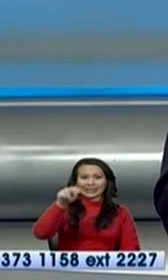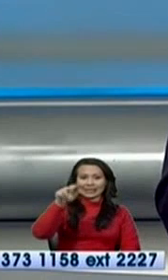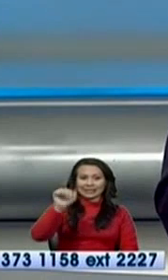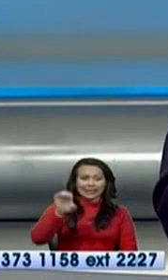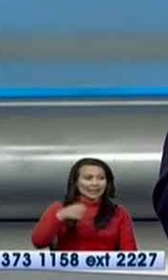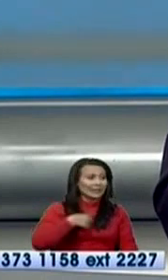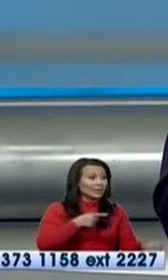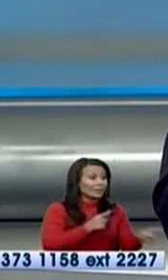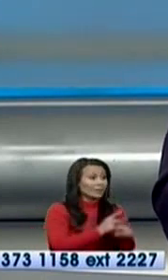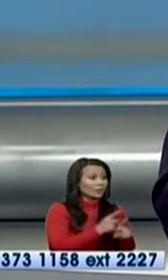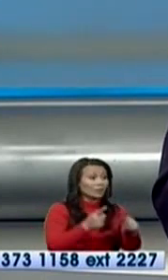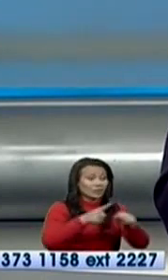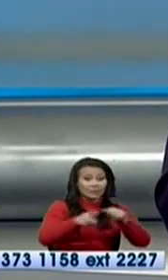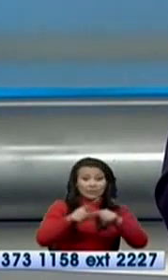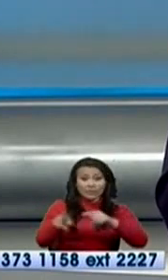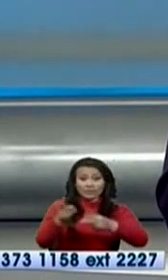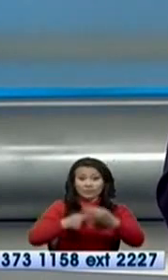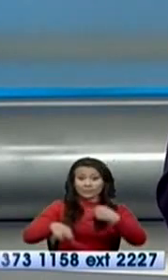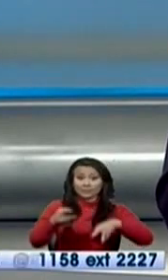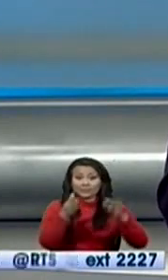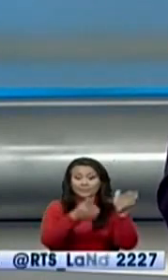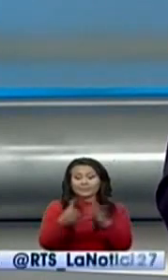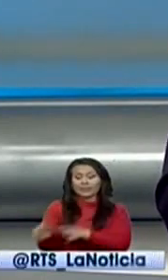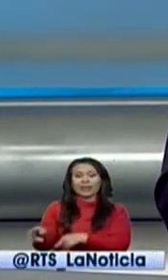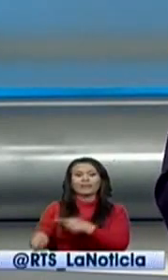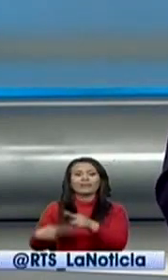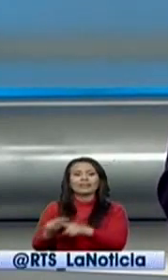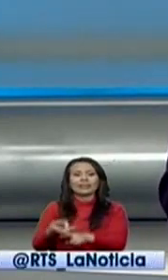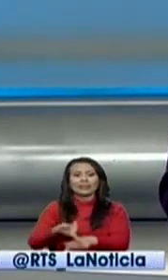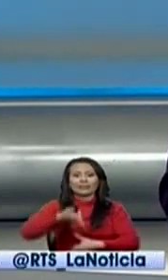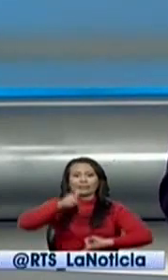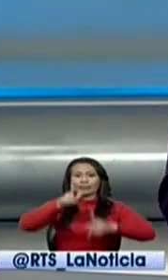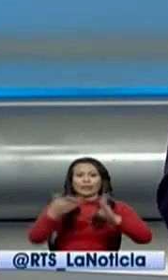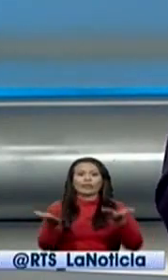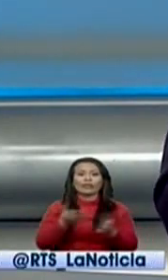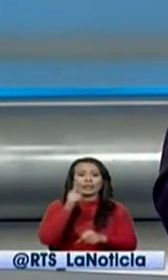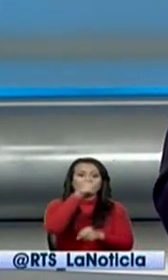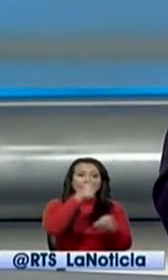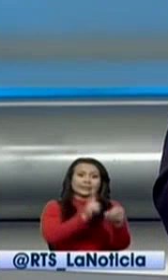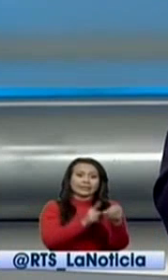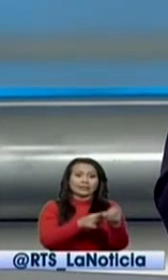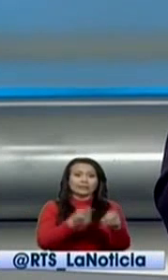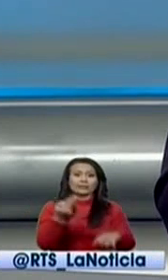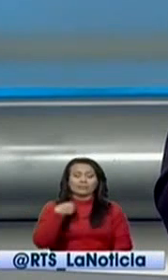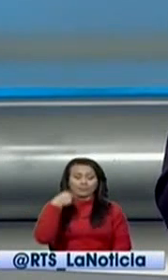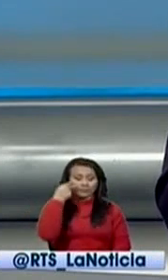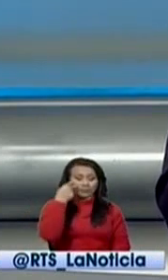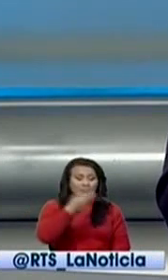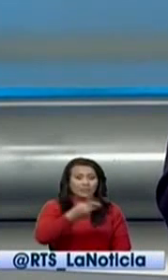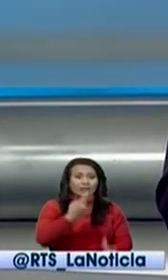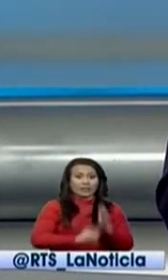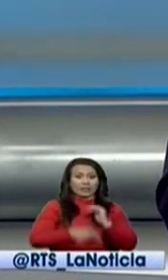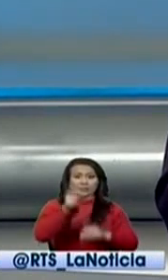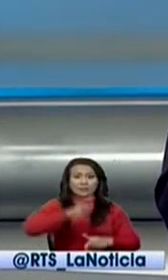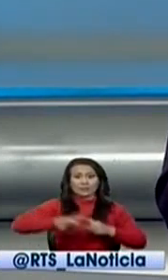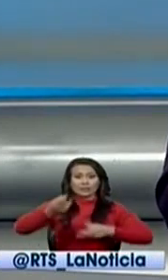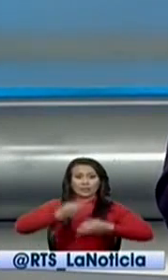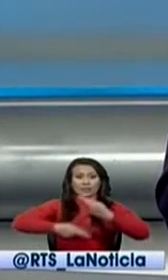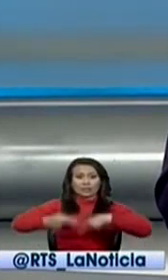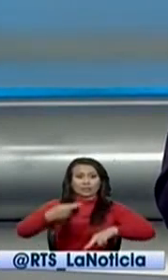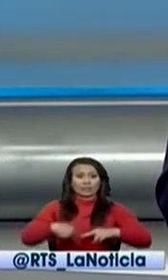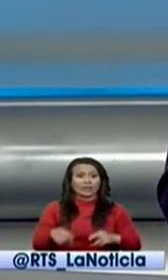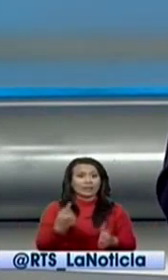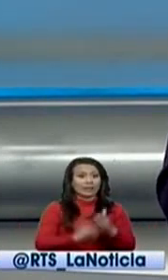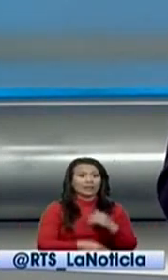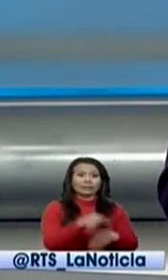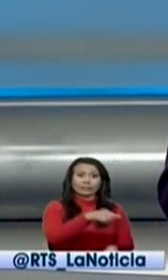y supermercados que expenden licor. Esto fue en la capital de la República. Ellos verificaron si los comerciantes cumplen